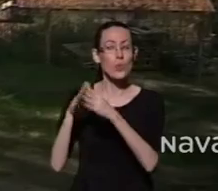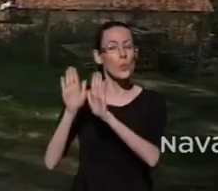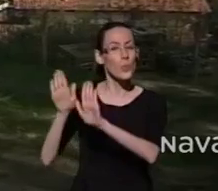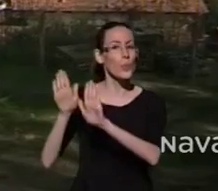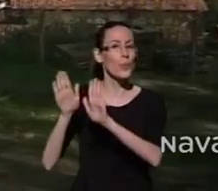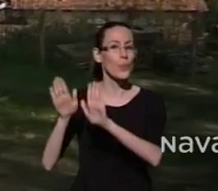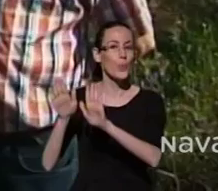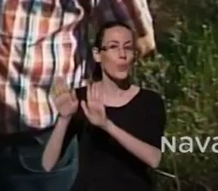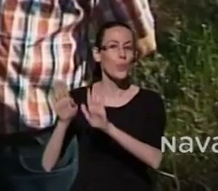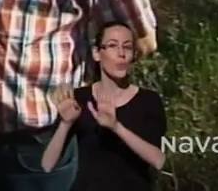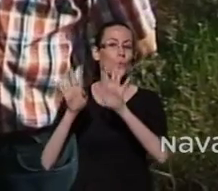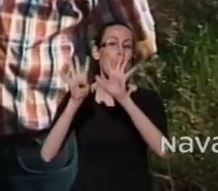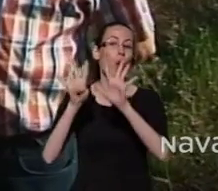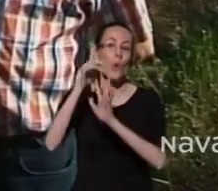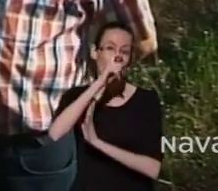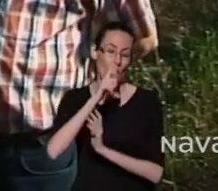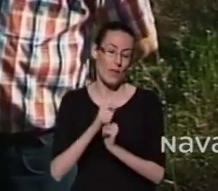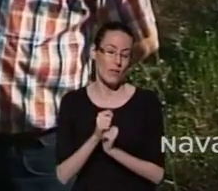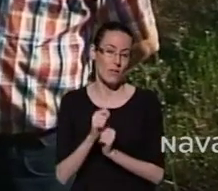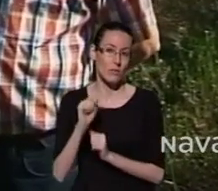¿Estuviste? Primero estuve 5 años sin venir